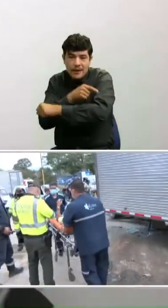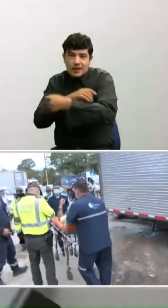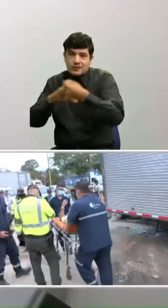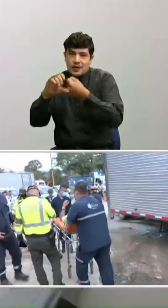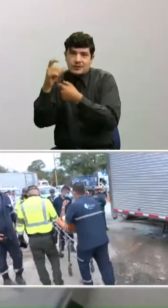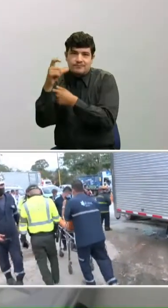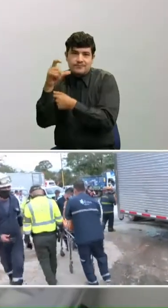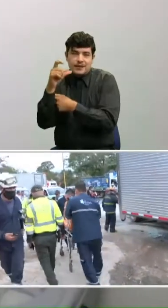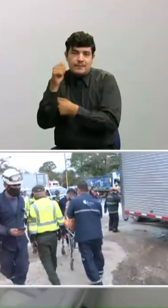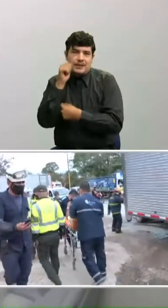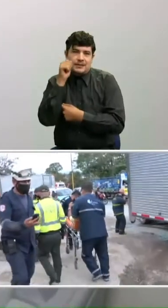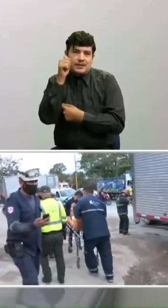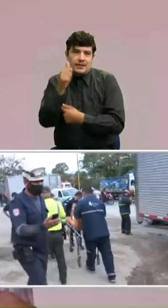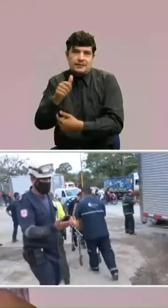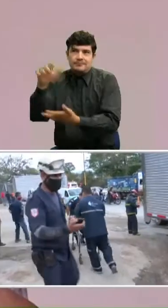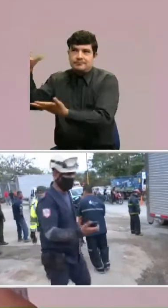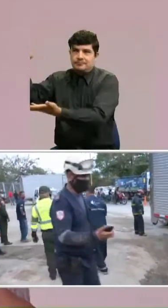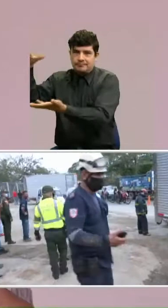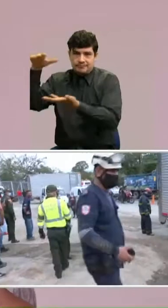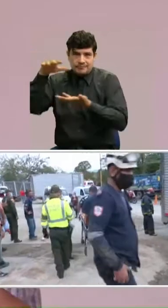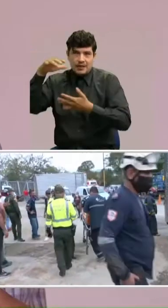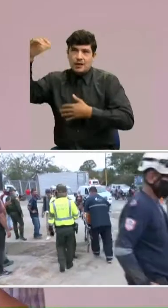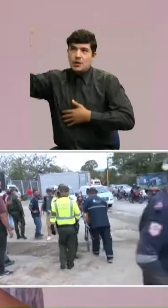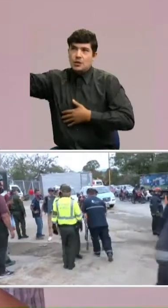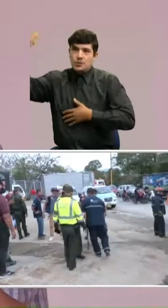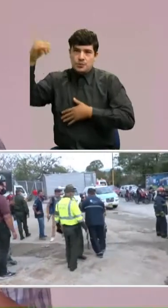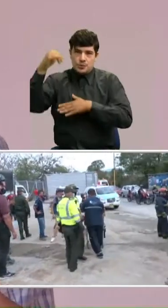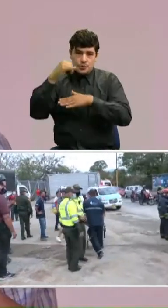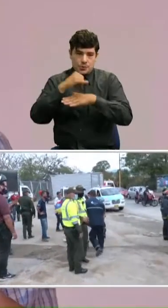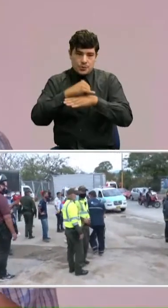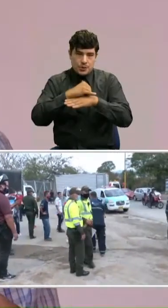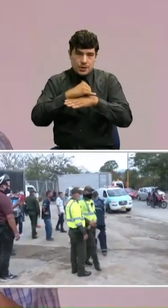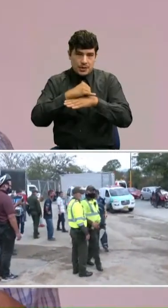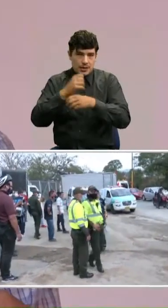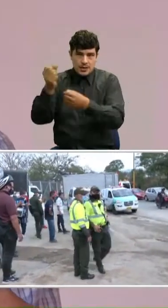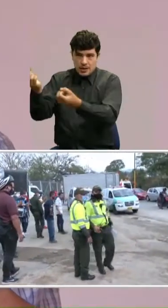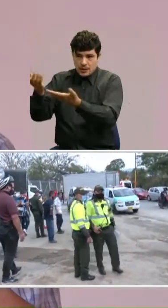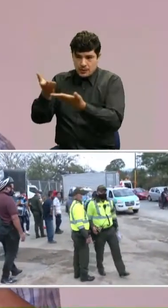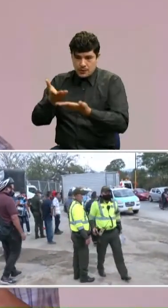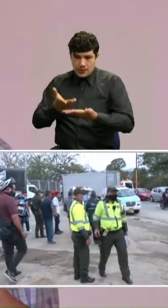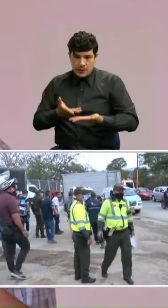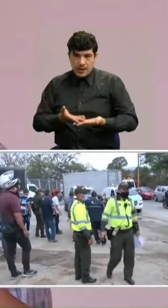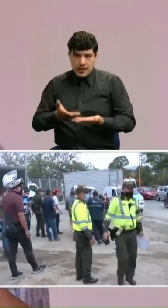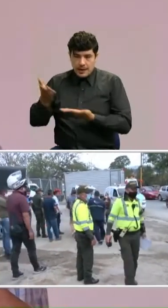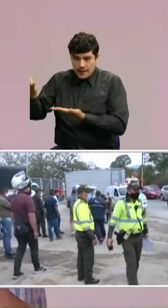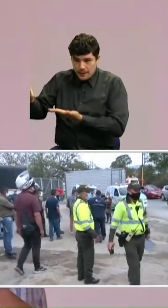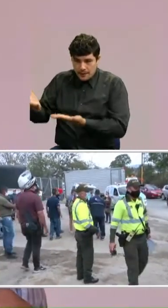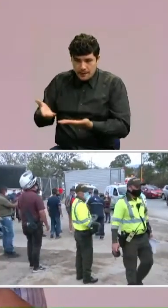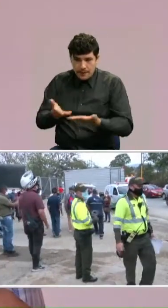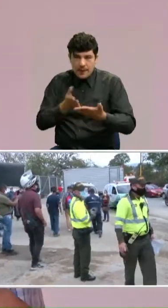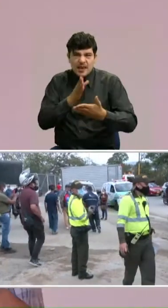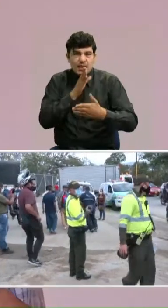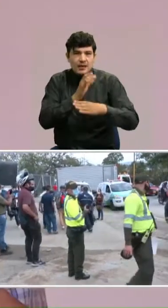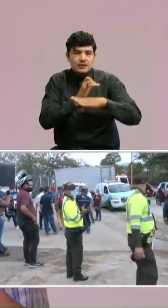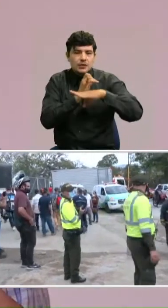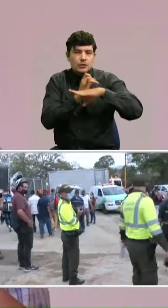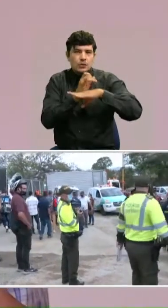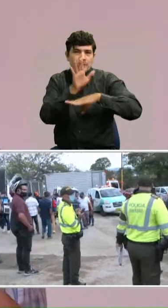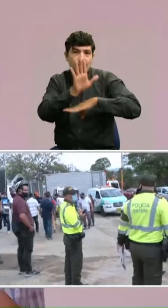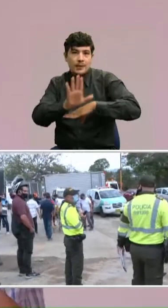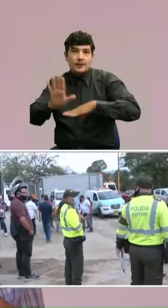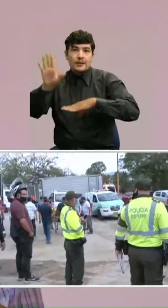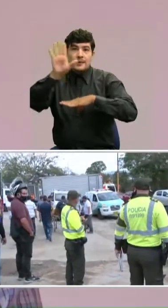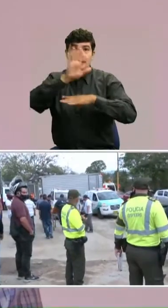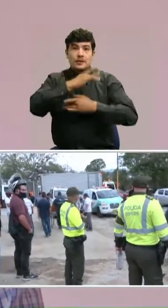mañana estarán en la ciudad de cúcuta ese lote de vacunas serán recibidas por el instituto departamental de